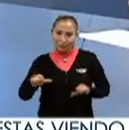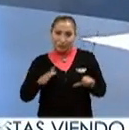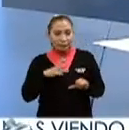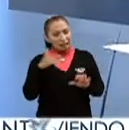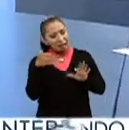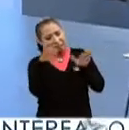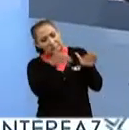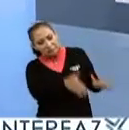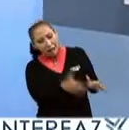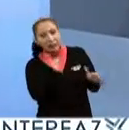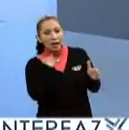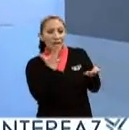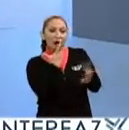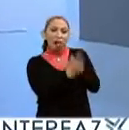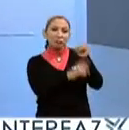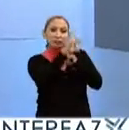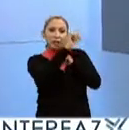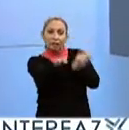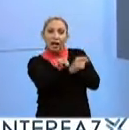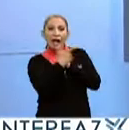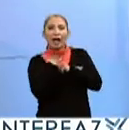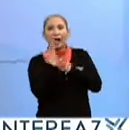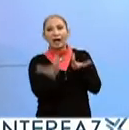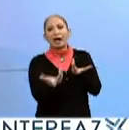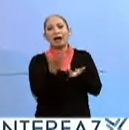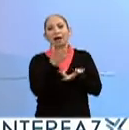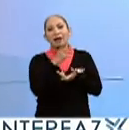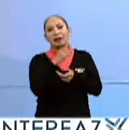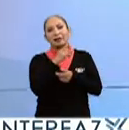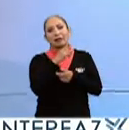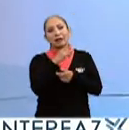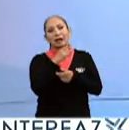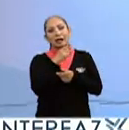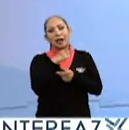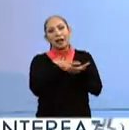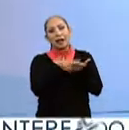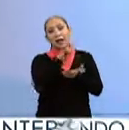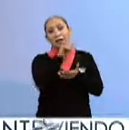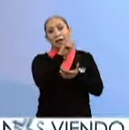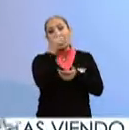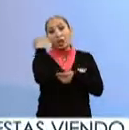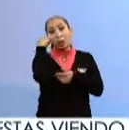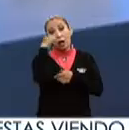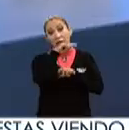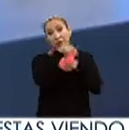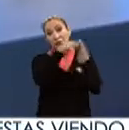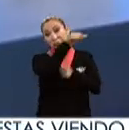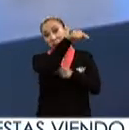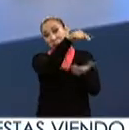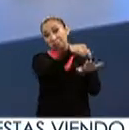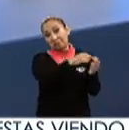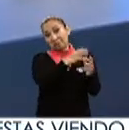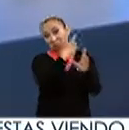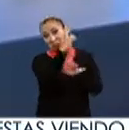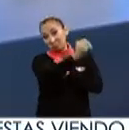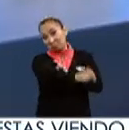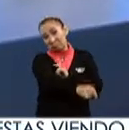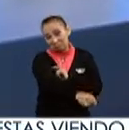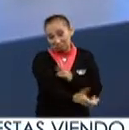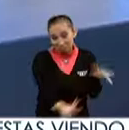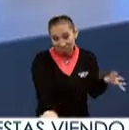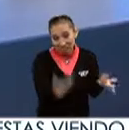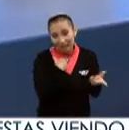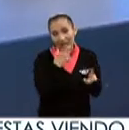es, entre los que nos abandonaron y se fueron a la Verde Antequera, ¿no? A nosotros, ¿A dónde? A la Verde Antequera, se fueron a Oaxaca, ¿no? Por allá andan. Sí, claro. En